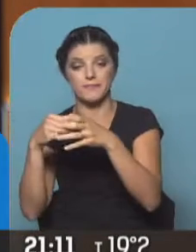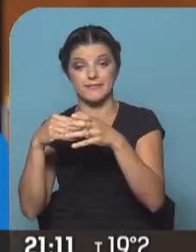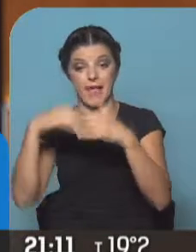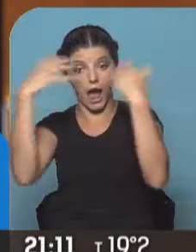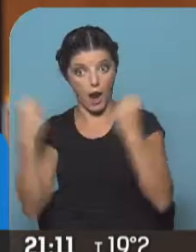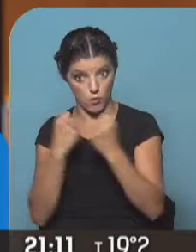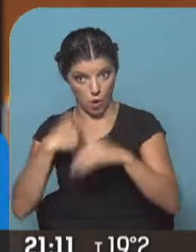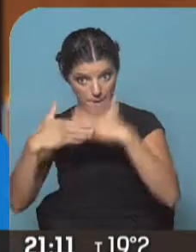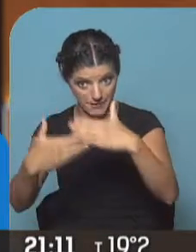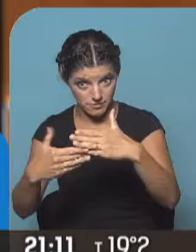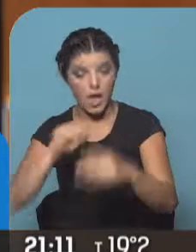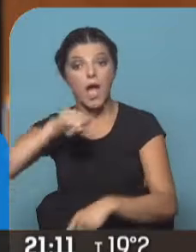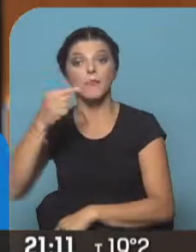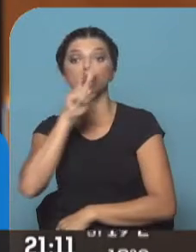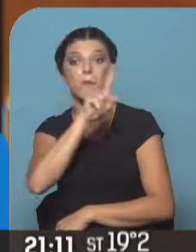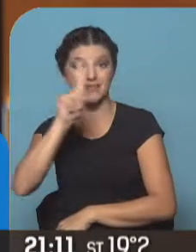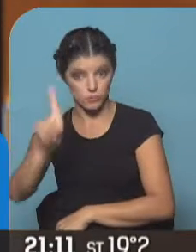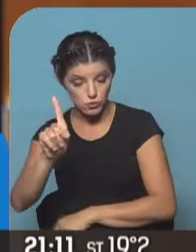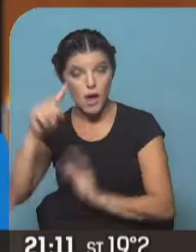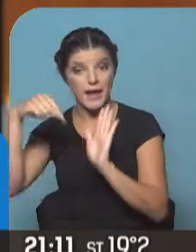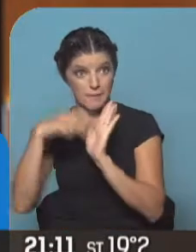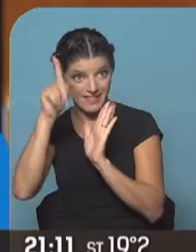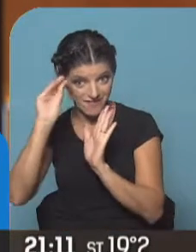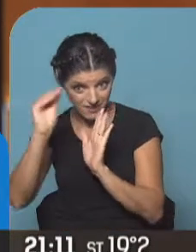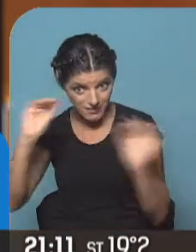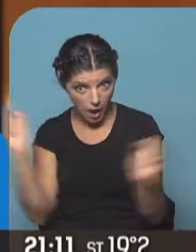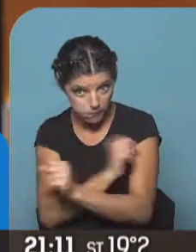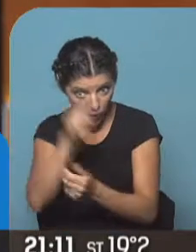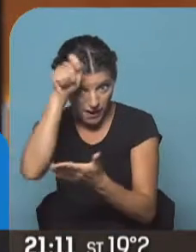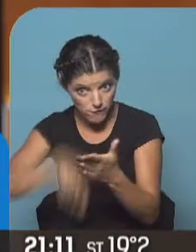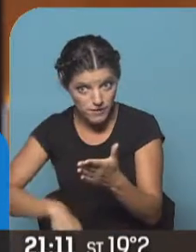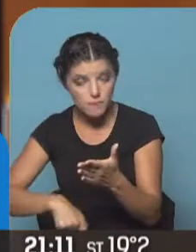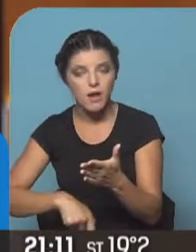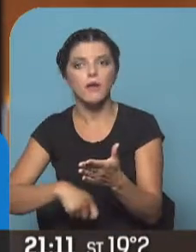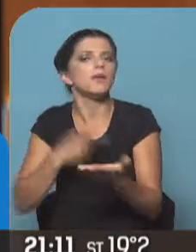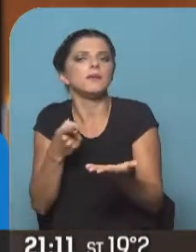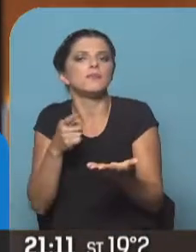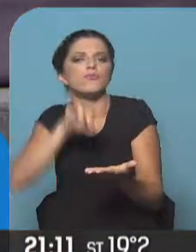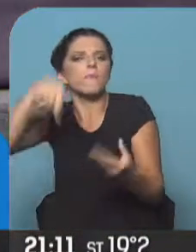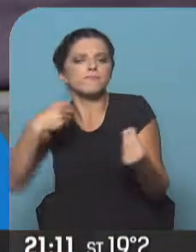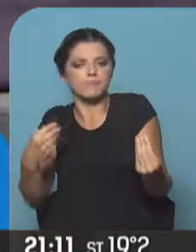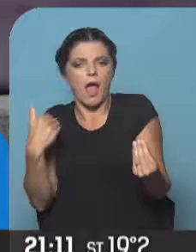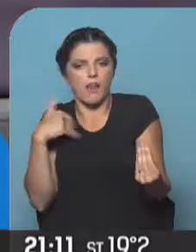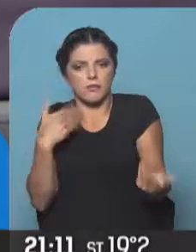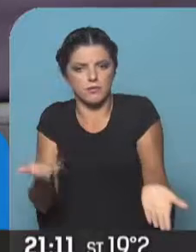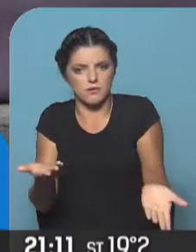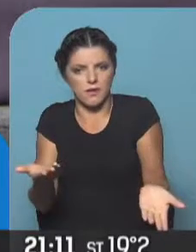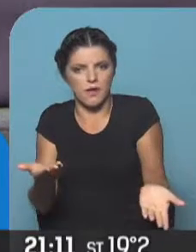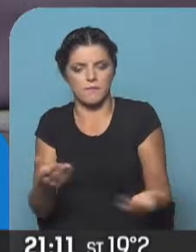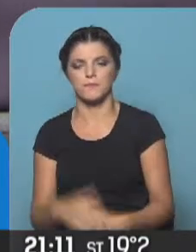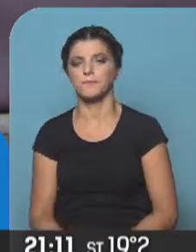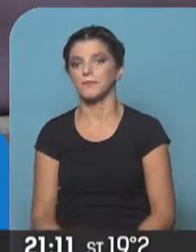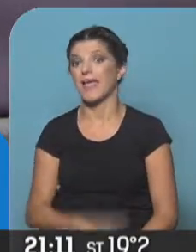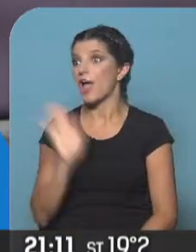y tal vez el 21 pueda firmarse el acuerdo en Brasilia. ¿Qué significa para la Argentina si se concreta este acuerdo? Bueno, para todo el Mercosur